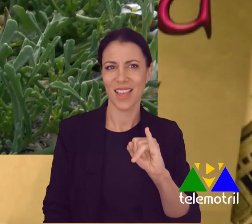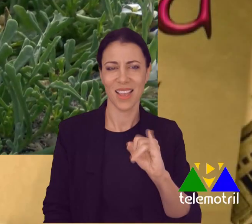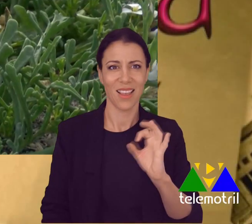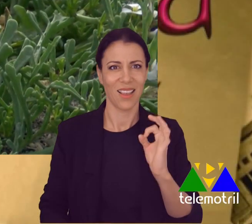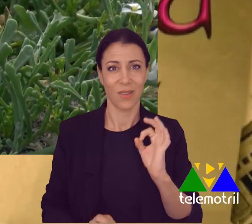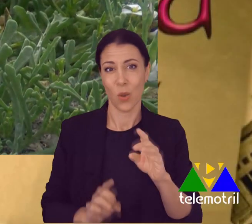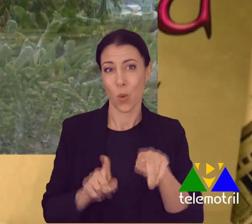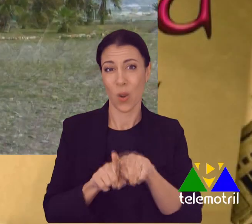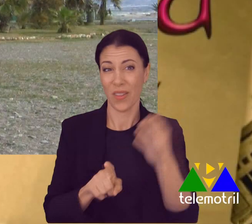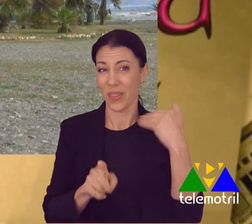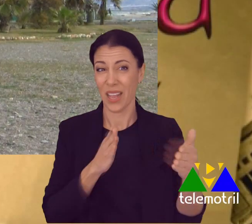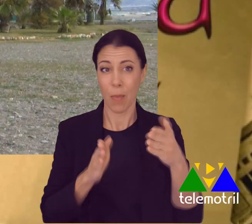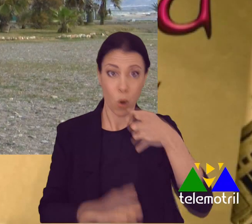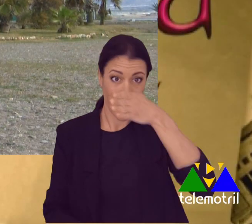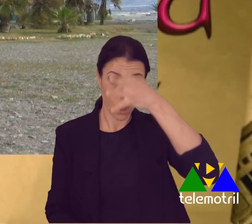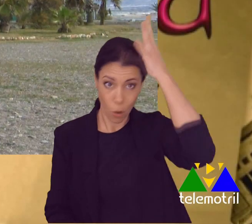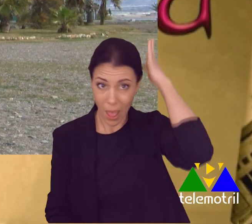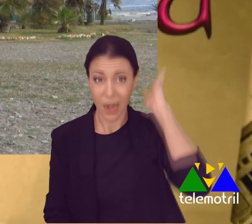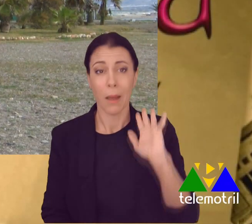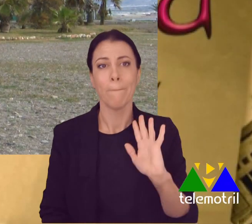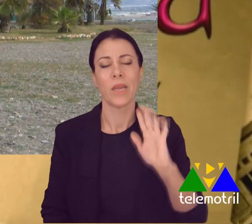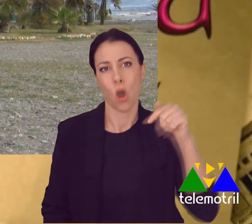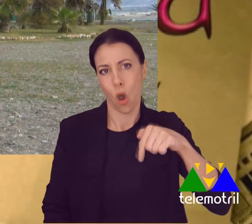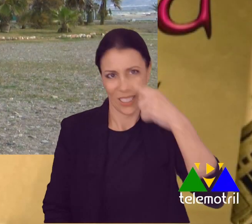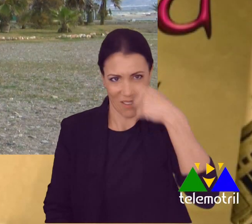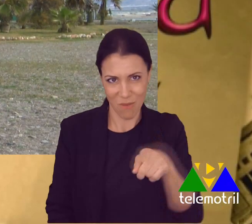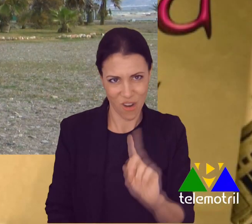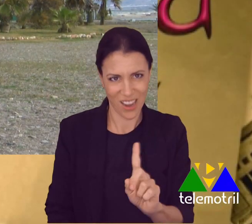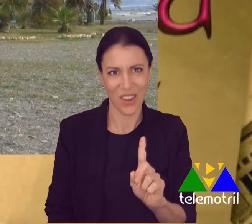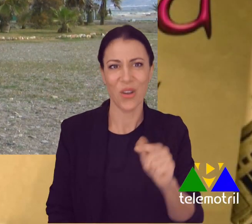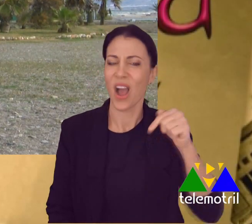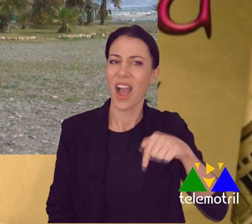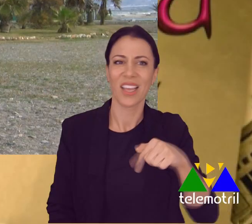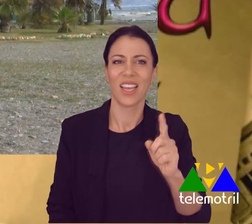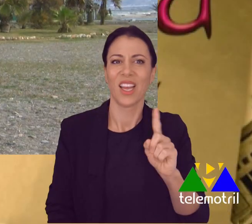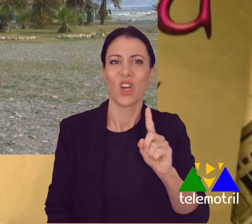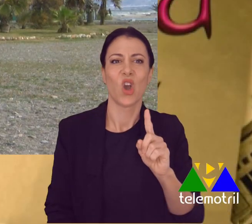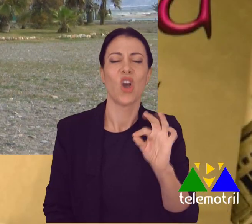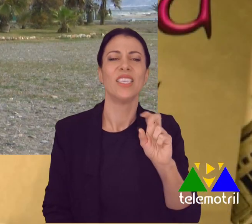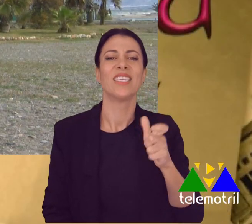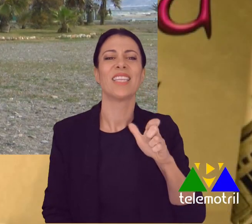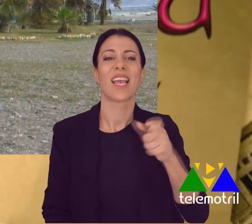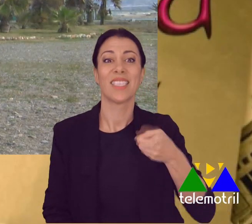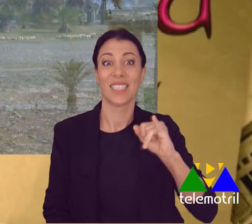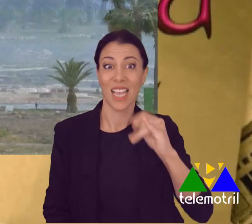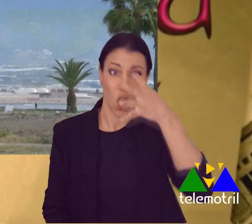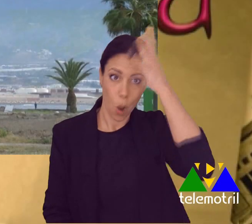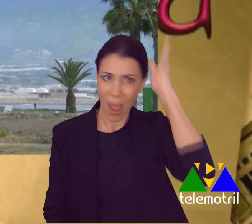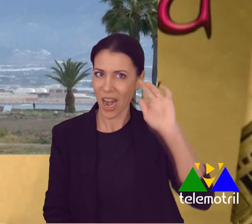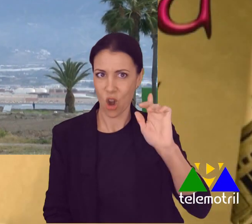que bueno, pues hoy sabemos que no, que aquí no hubo ninguna Sesi romana, que fue Almuñécar, ¿no?